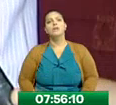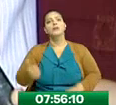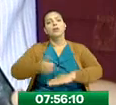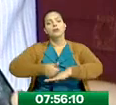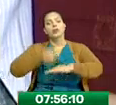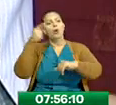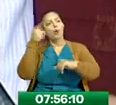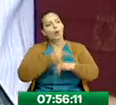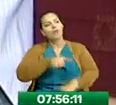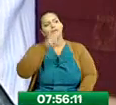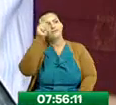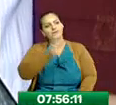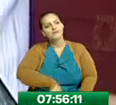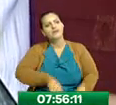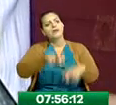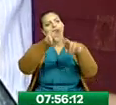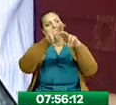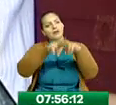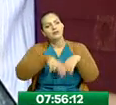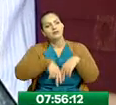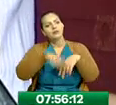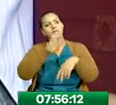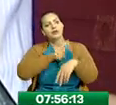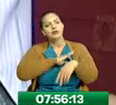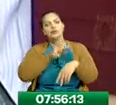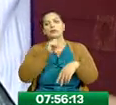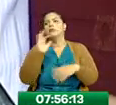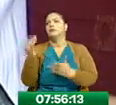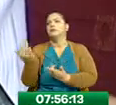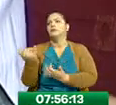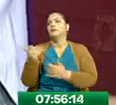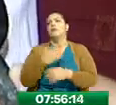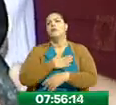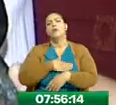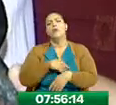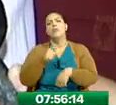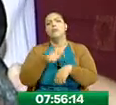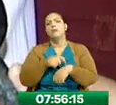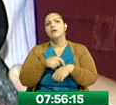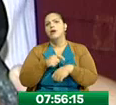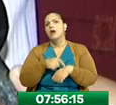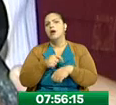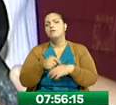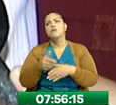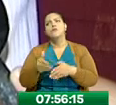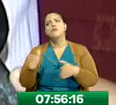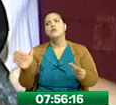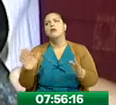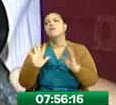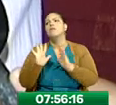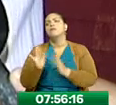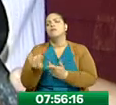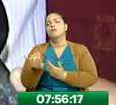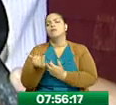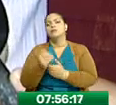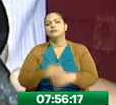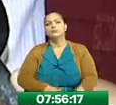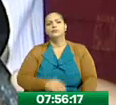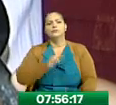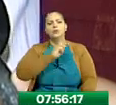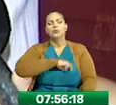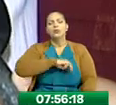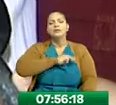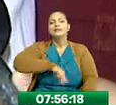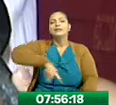este tema y todas las alcaldías tendrán que entrar en este sistema. Los municipios se traten de